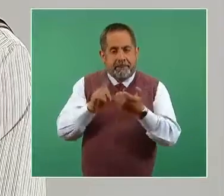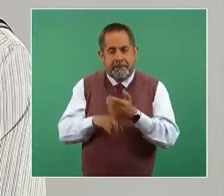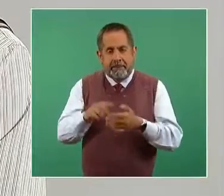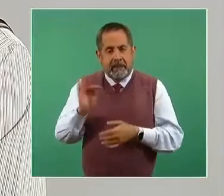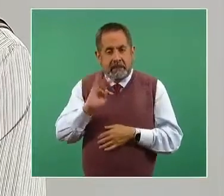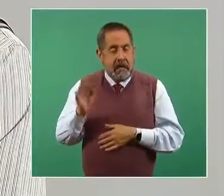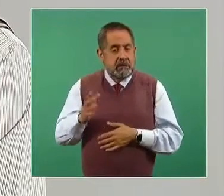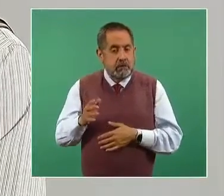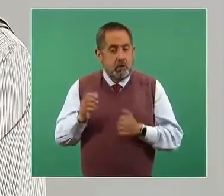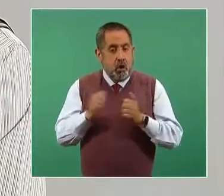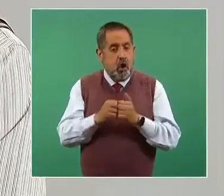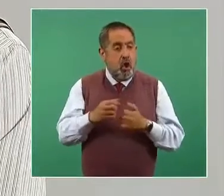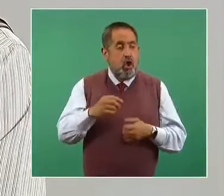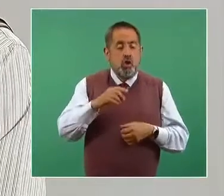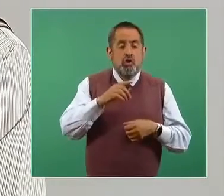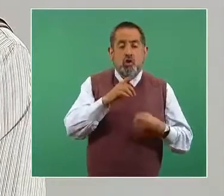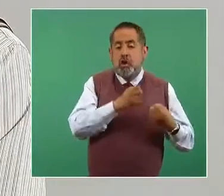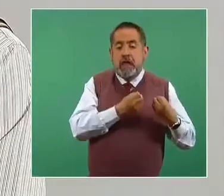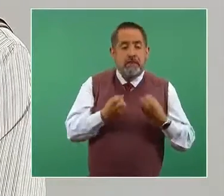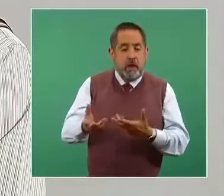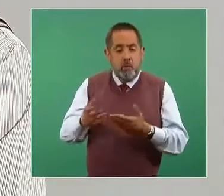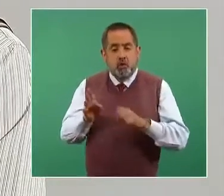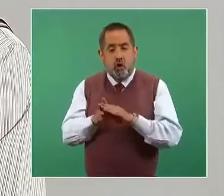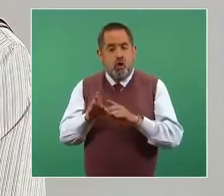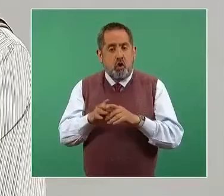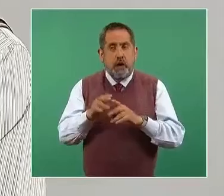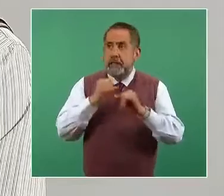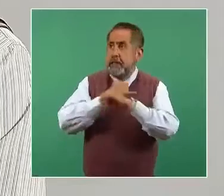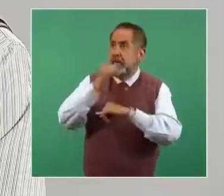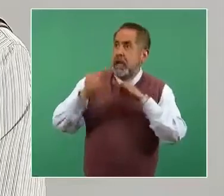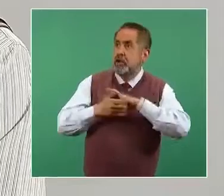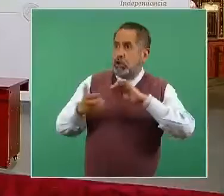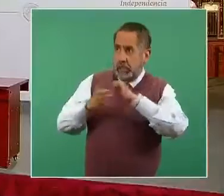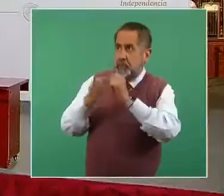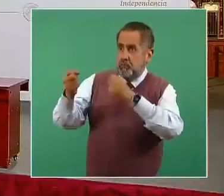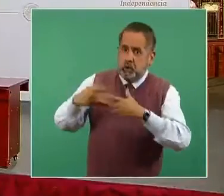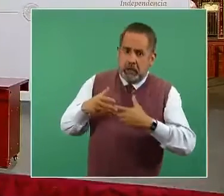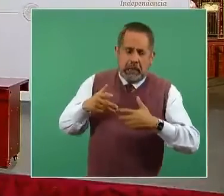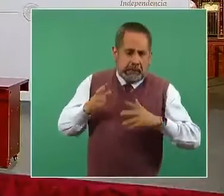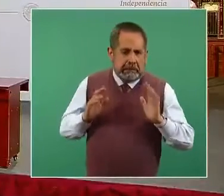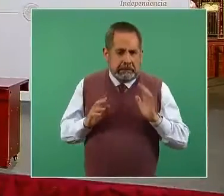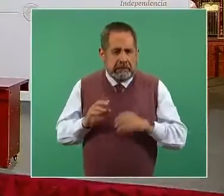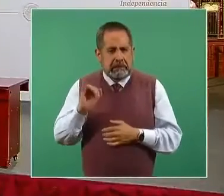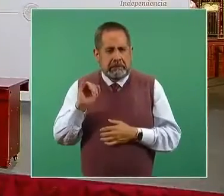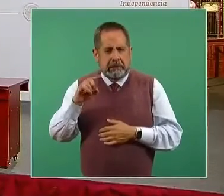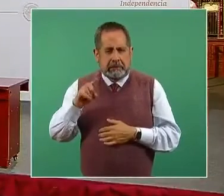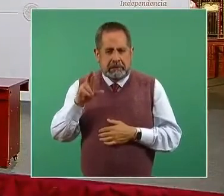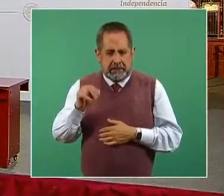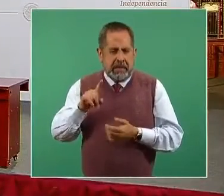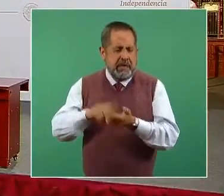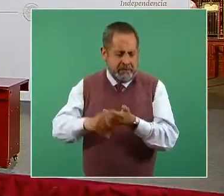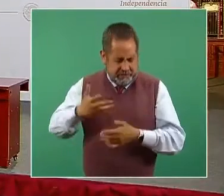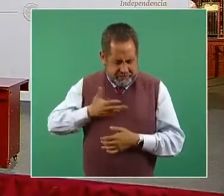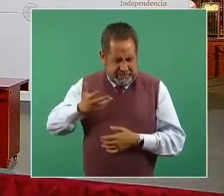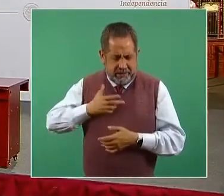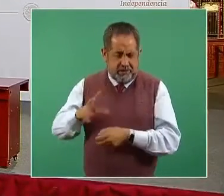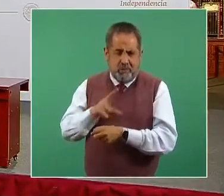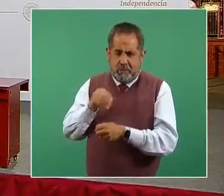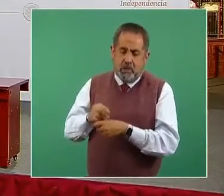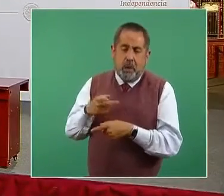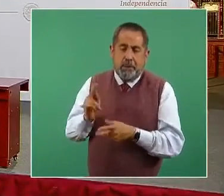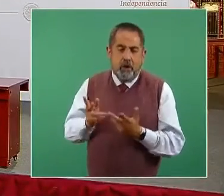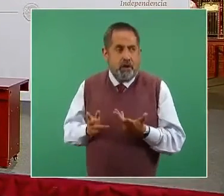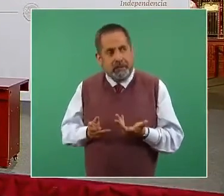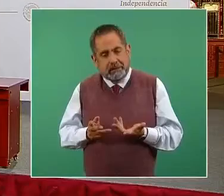pueden recibir a través de donaciones o a través de convenios internacionales. El INDRE obviamente cuenta con estos equipos,